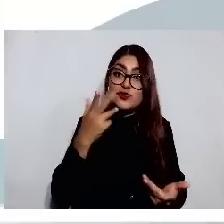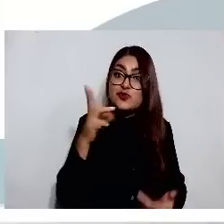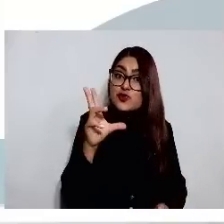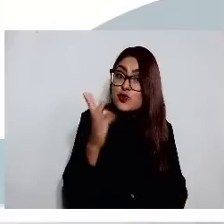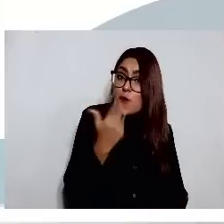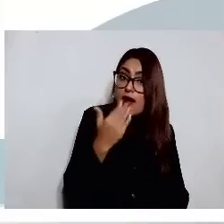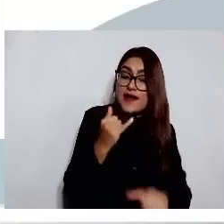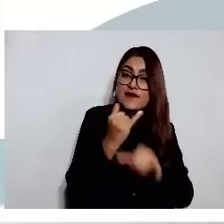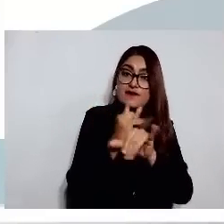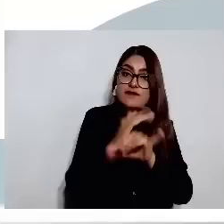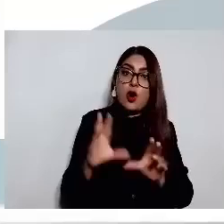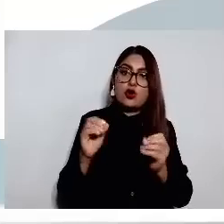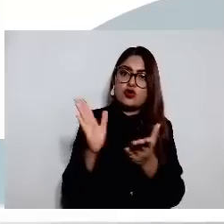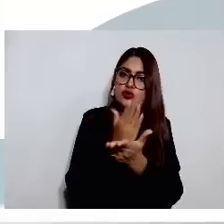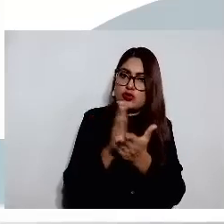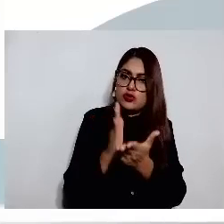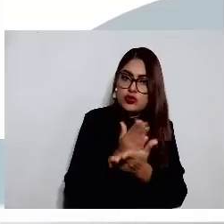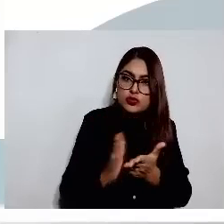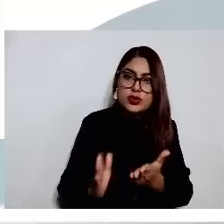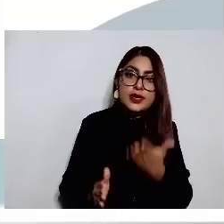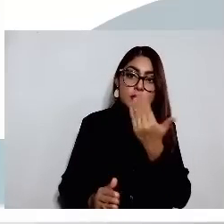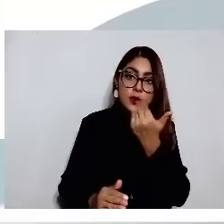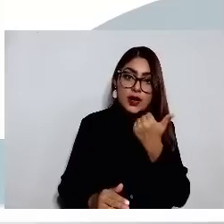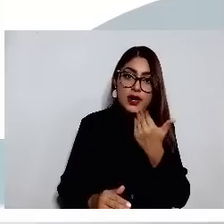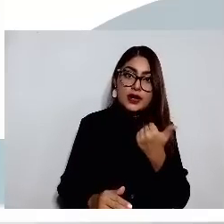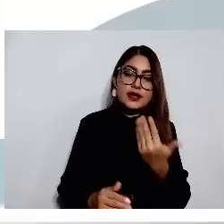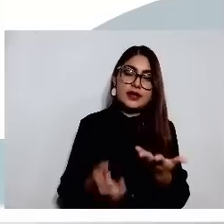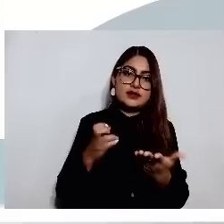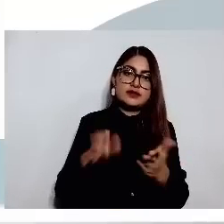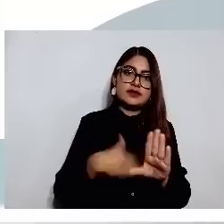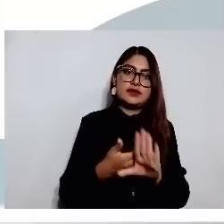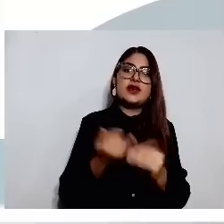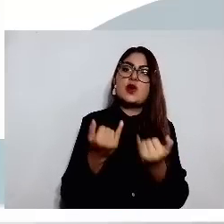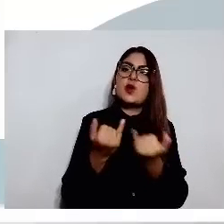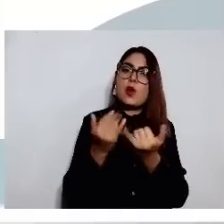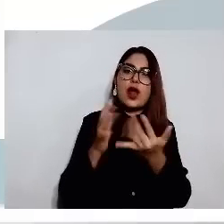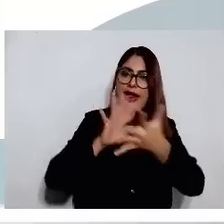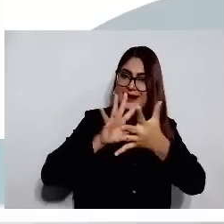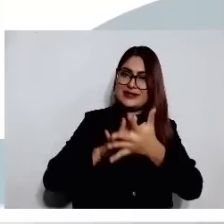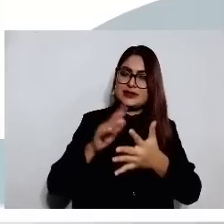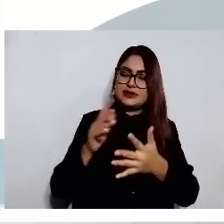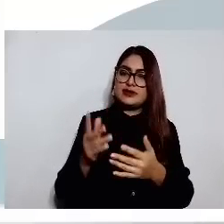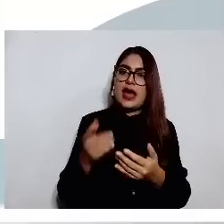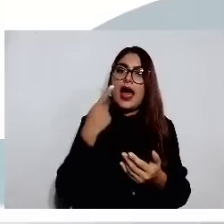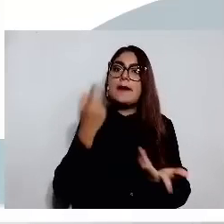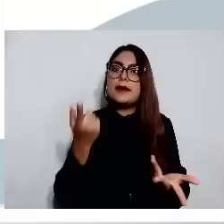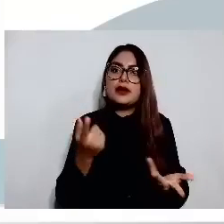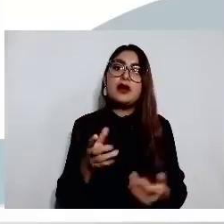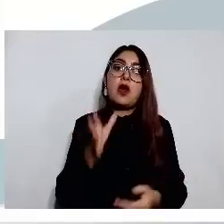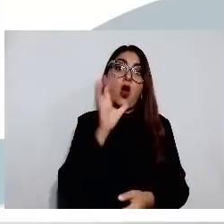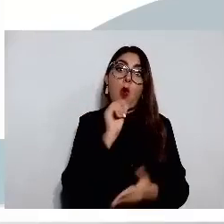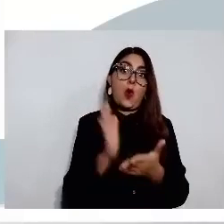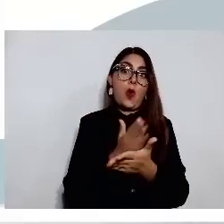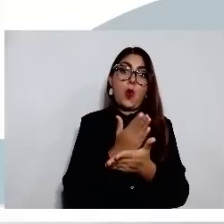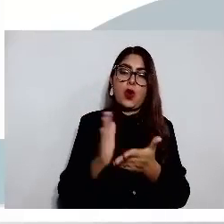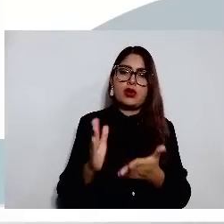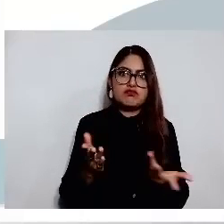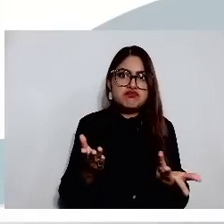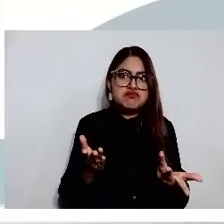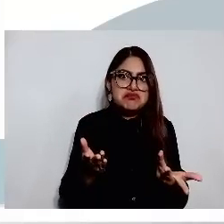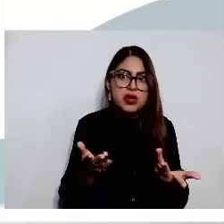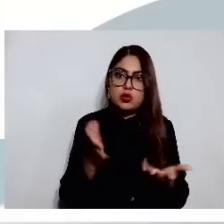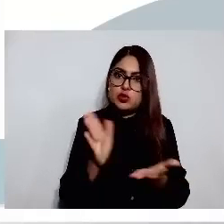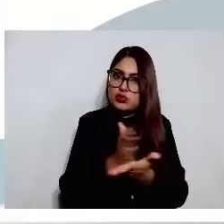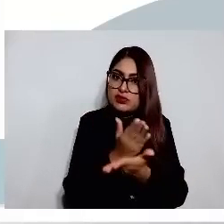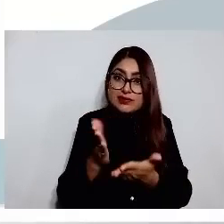igual los centros penitenciarios nos contestaron eso. Entonces, ¿cómo vas a desarrollar políticas? ¿Cómo vas a juzgar? ¿Cómo vas a, literal, juzgar con